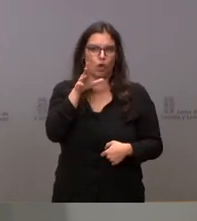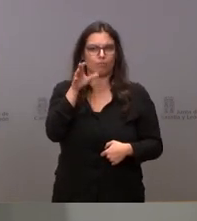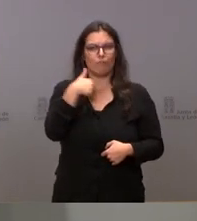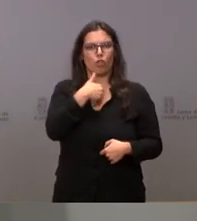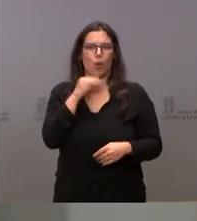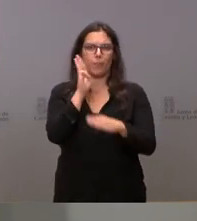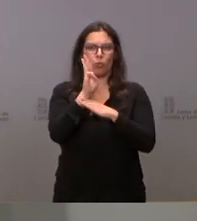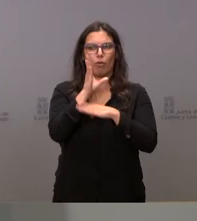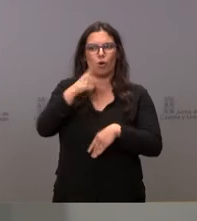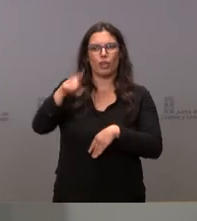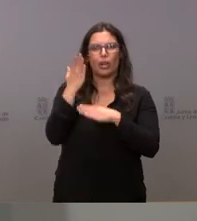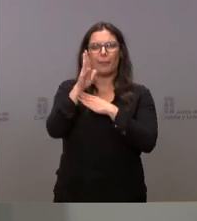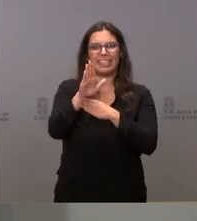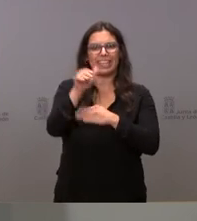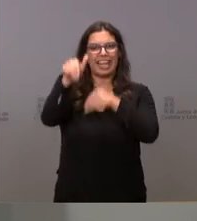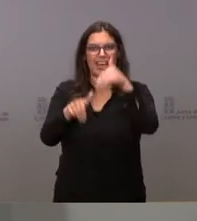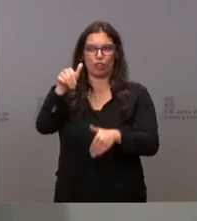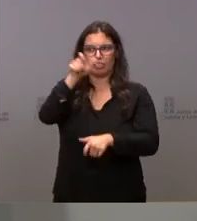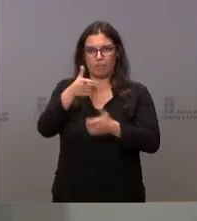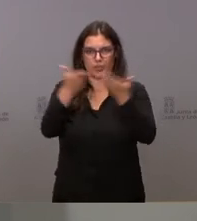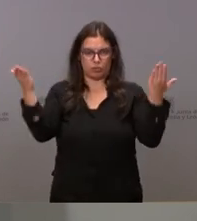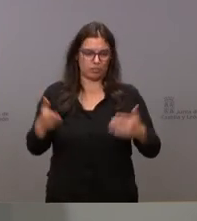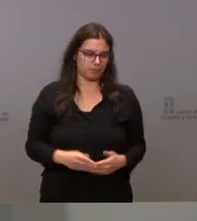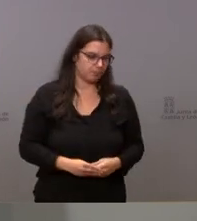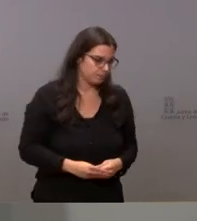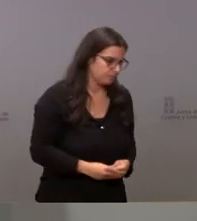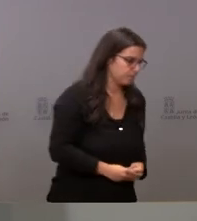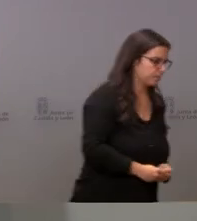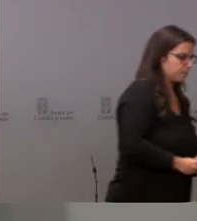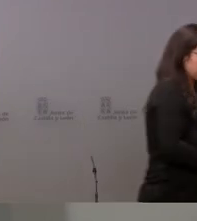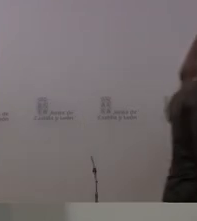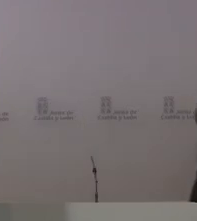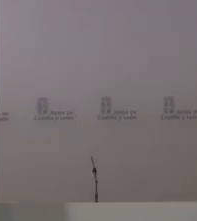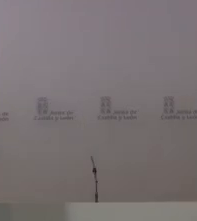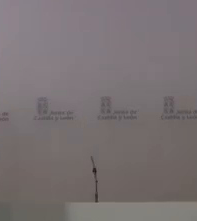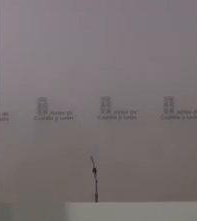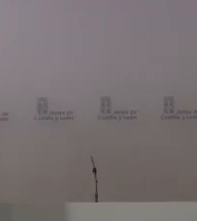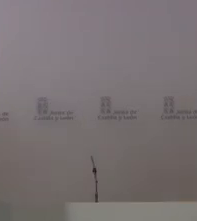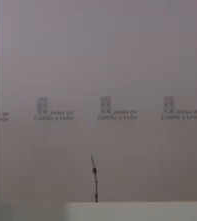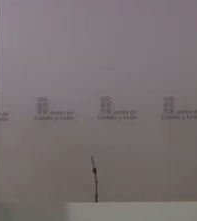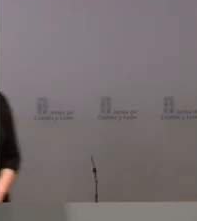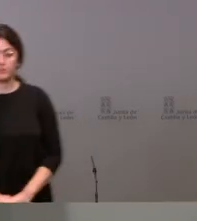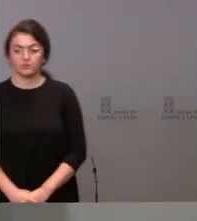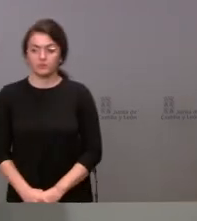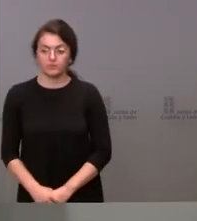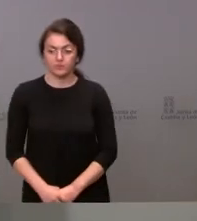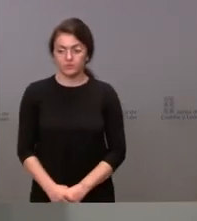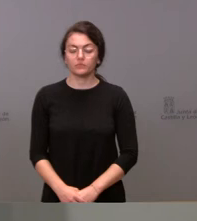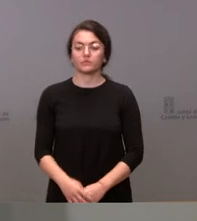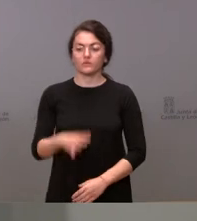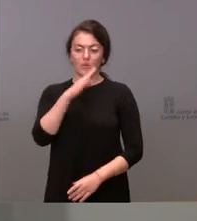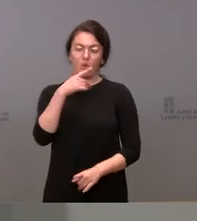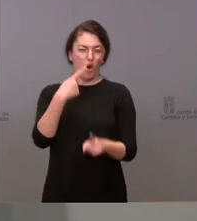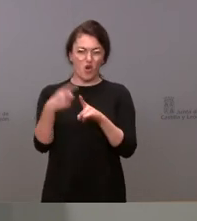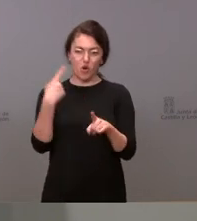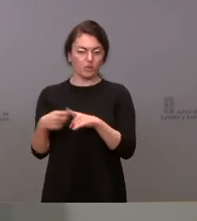a un representante electo. Porque hay cosas que son completamente